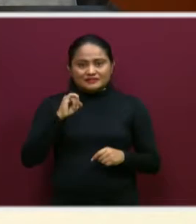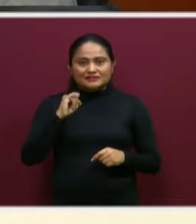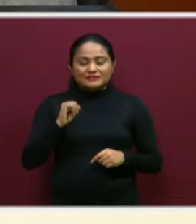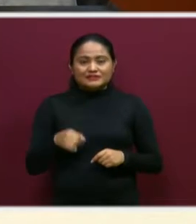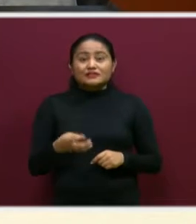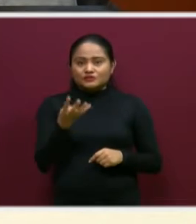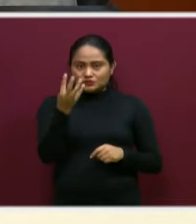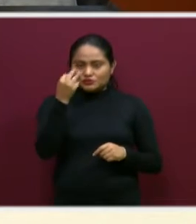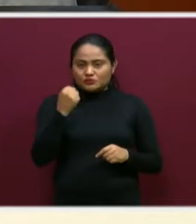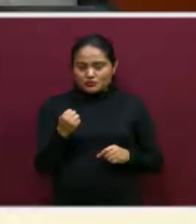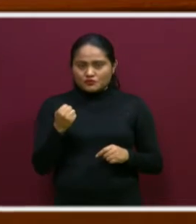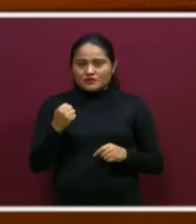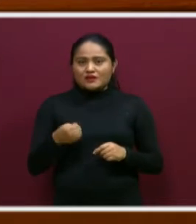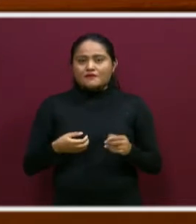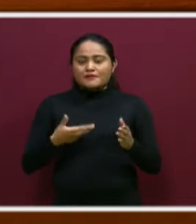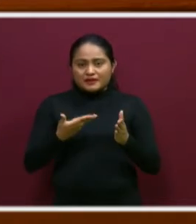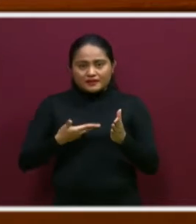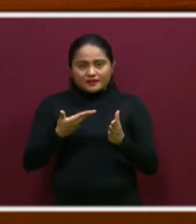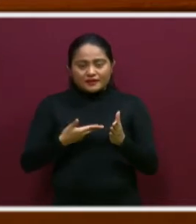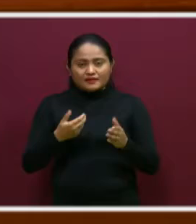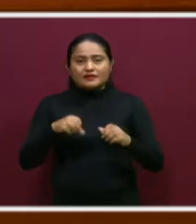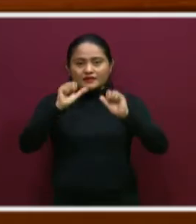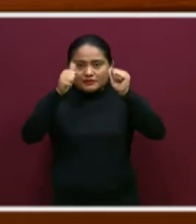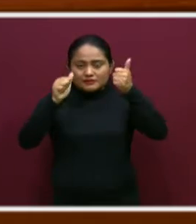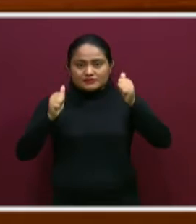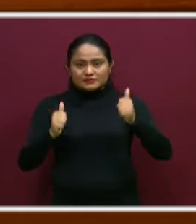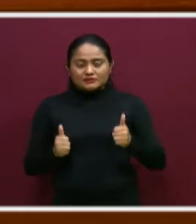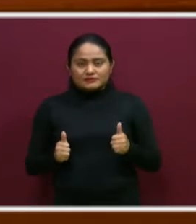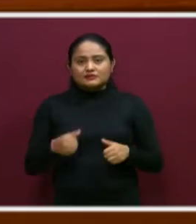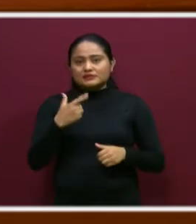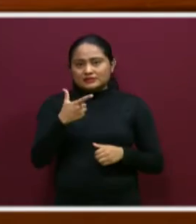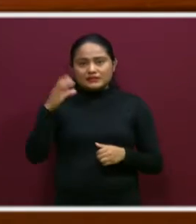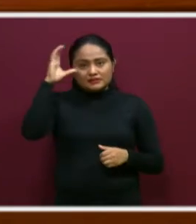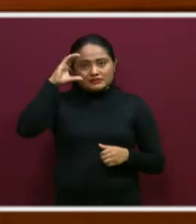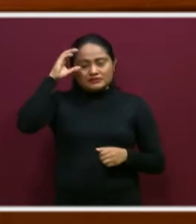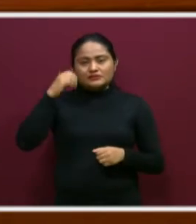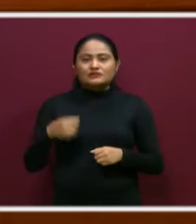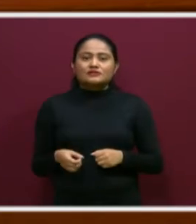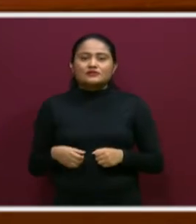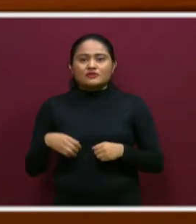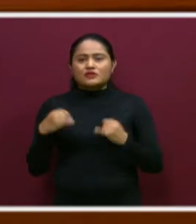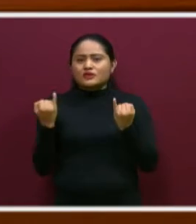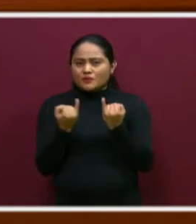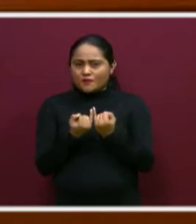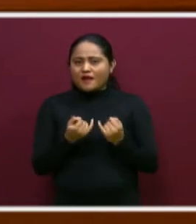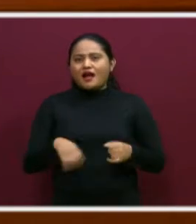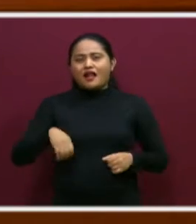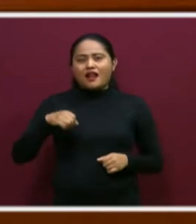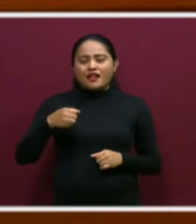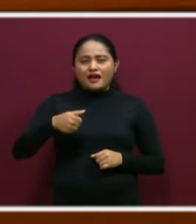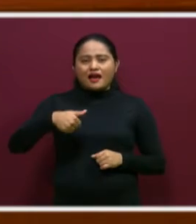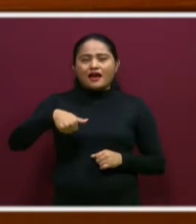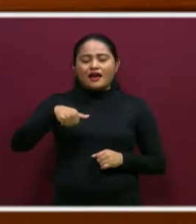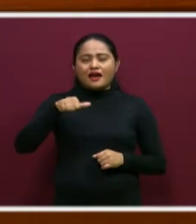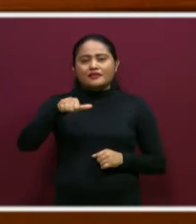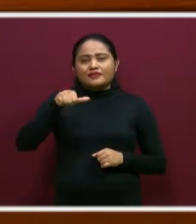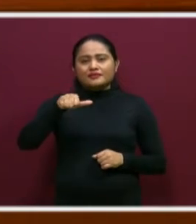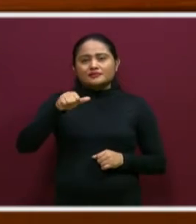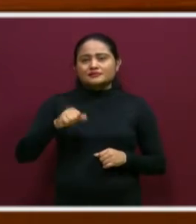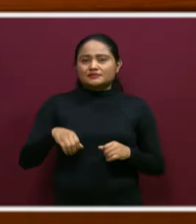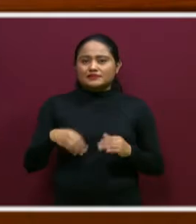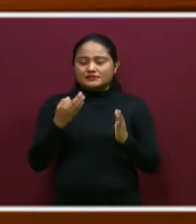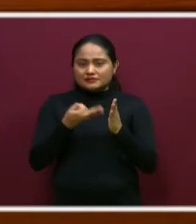artes son siete talleres de ciencia en total son 16 dos eventos especiales que lo hemos denominado así que es una